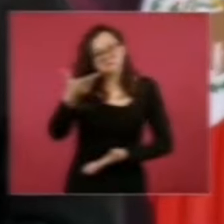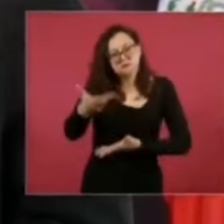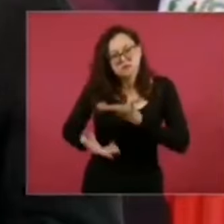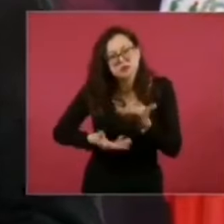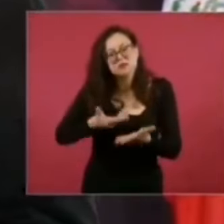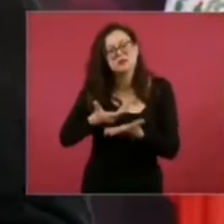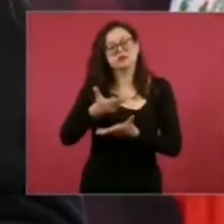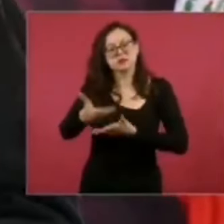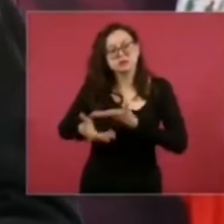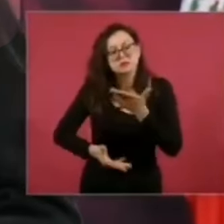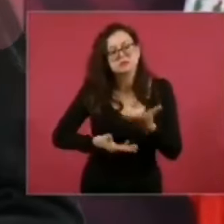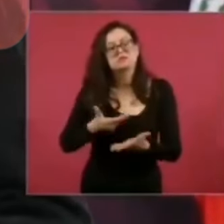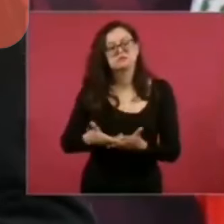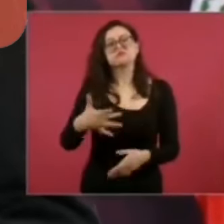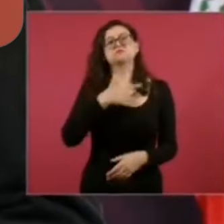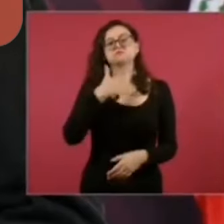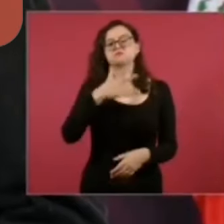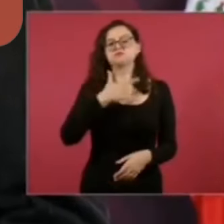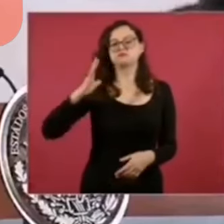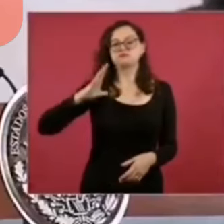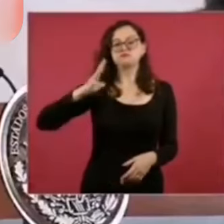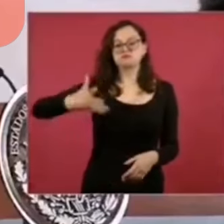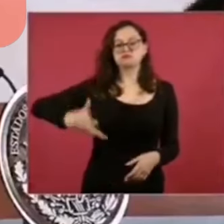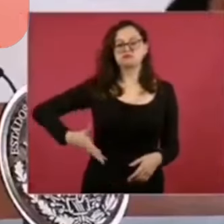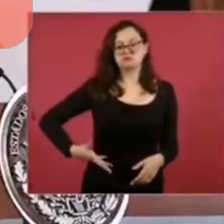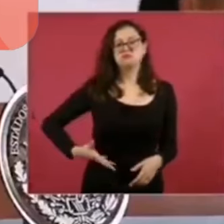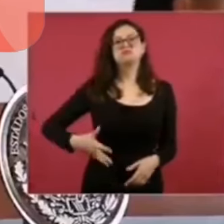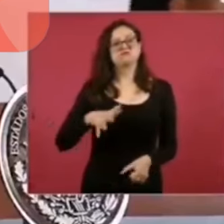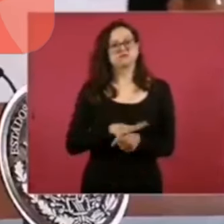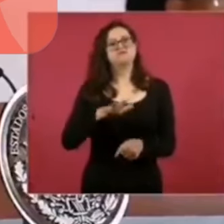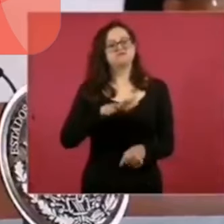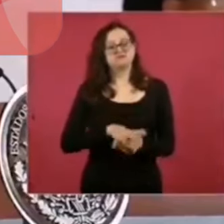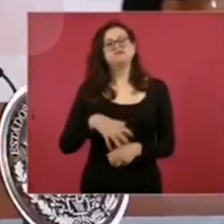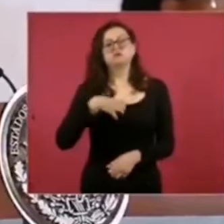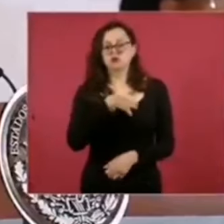naturales, de los cuales AMLO solo no asistió en persona las 3 veces que tuvo COVID-19.